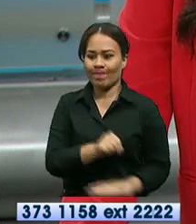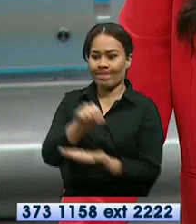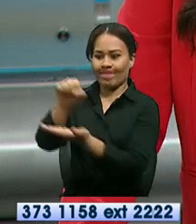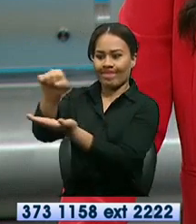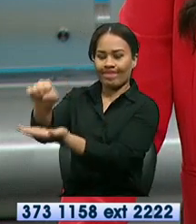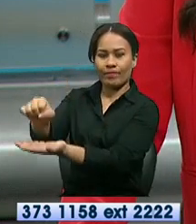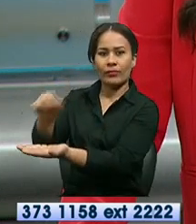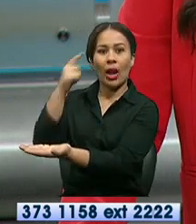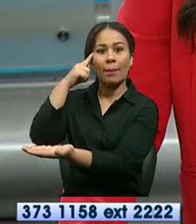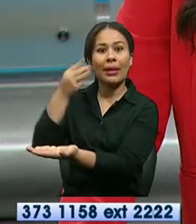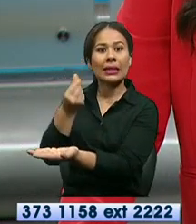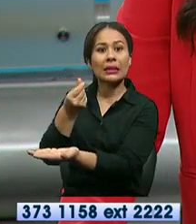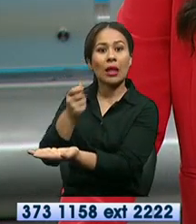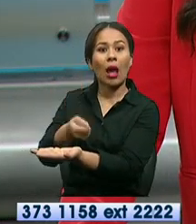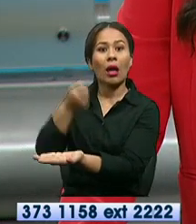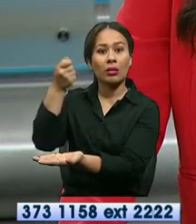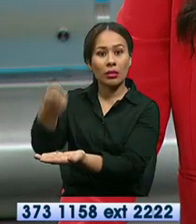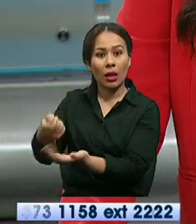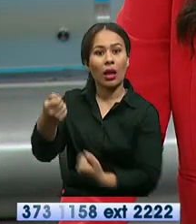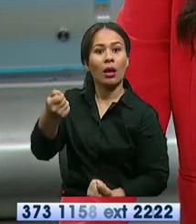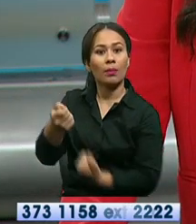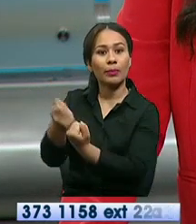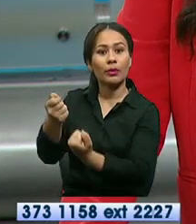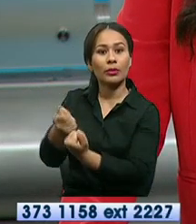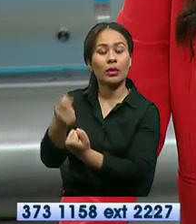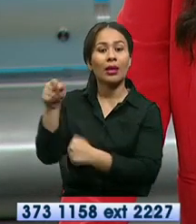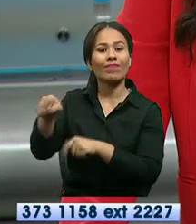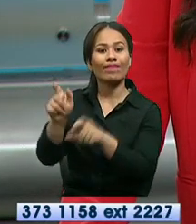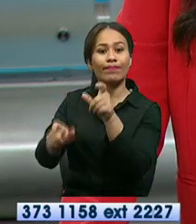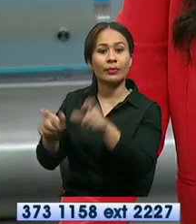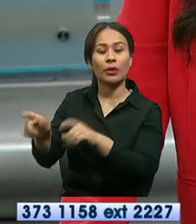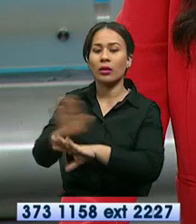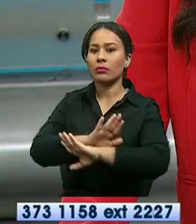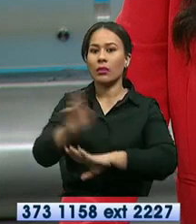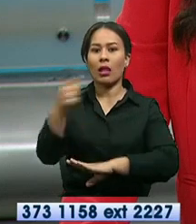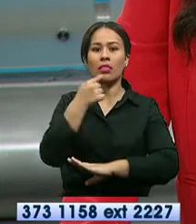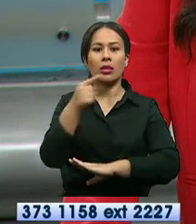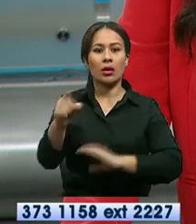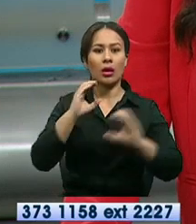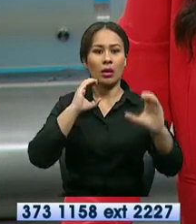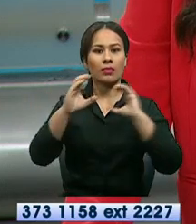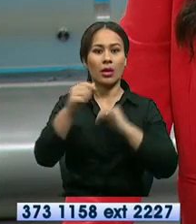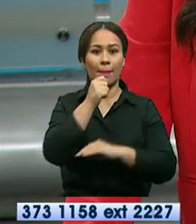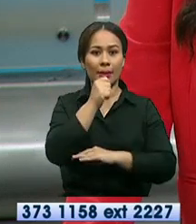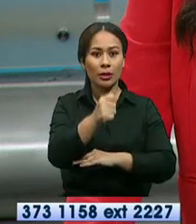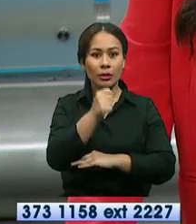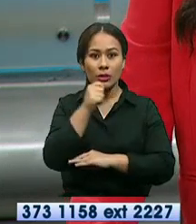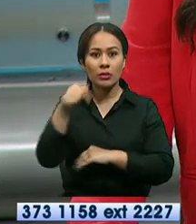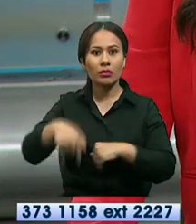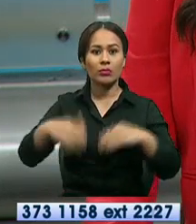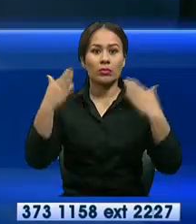afectados. Así lo indicó el presidente de la República, Rafael Correa, durante un conversatorio con periodistas en Guayaquil.